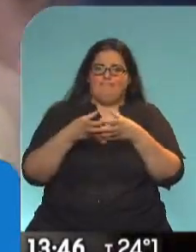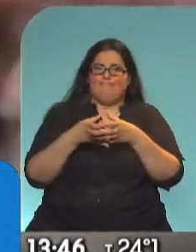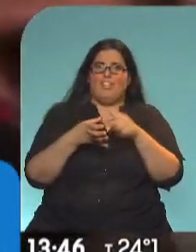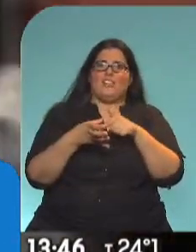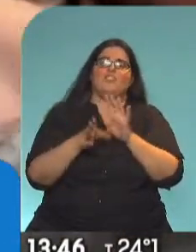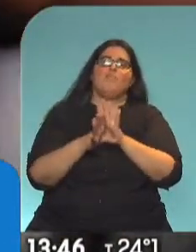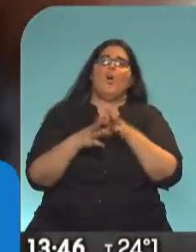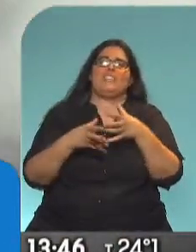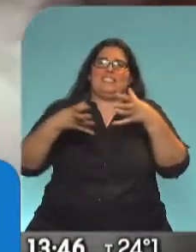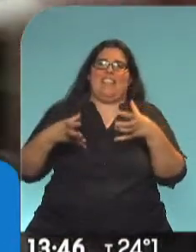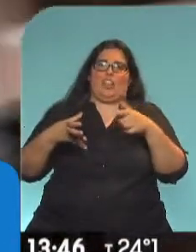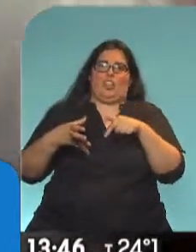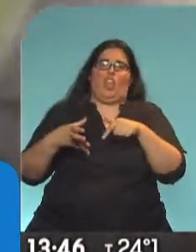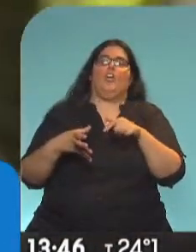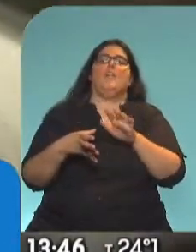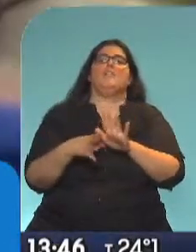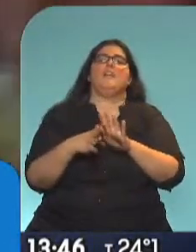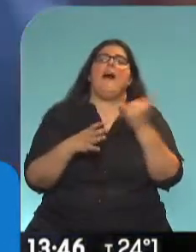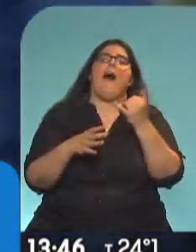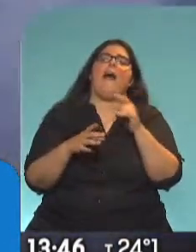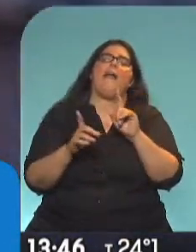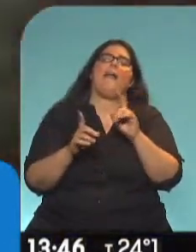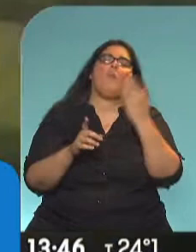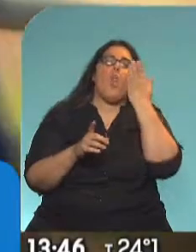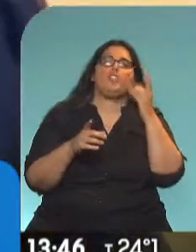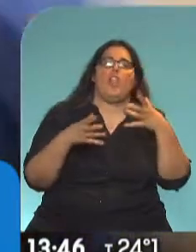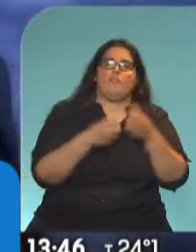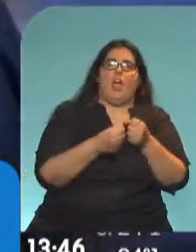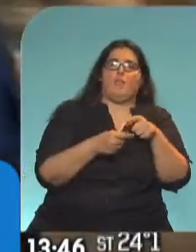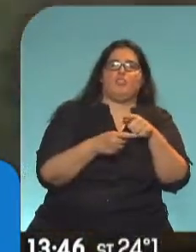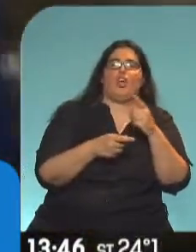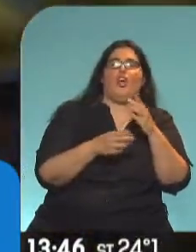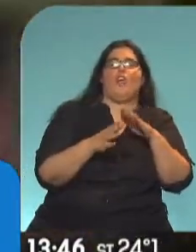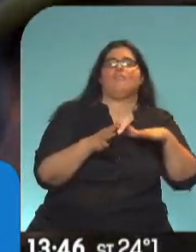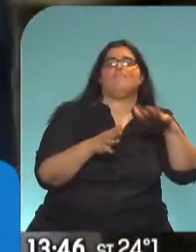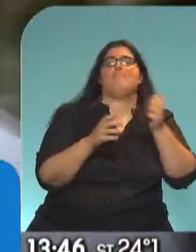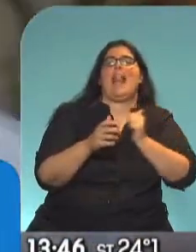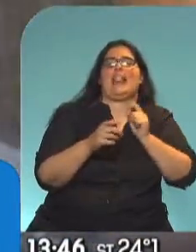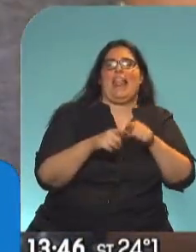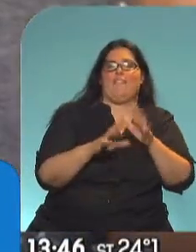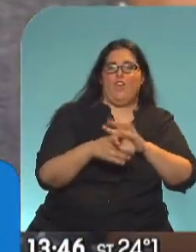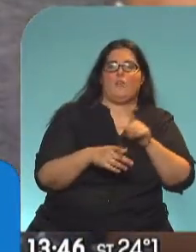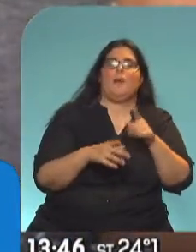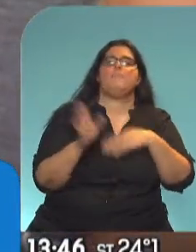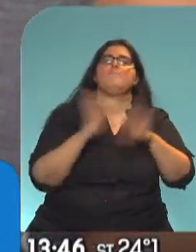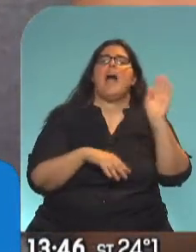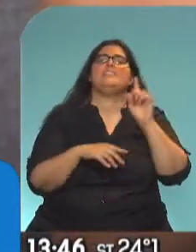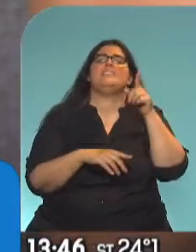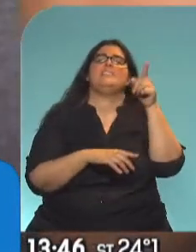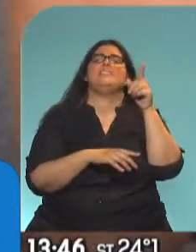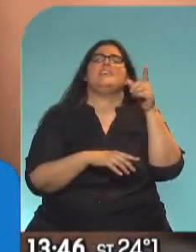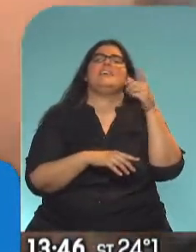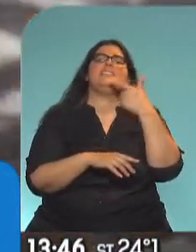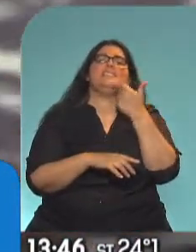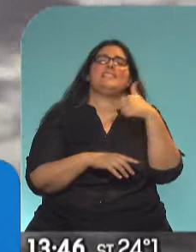hay elementos bolsonaristas del ala militar. La gran derrota de Bolsonaro se produjo en São Paulo, el estado más populoso de